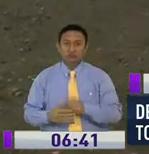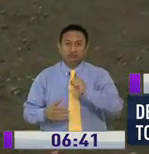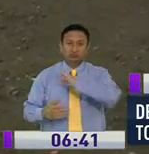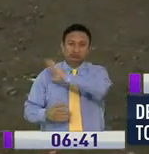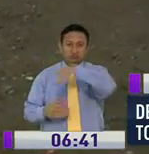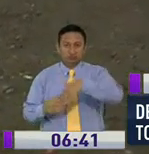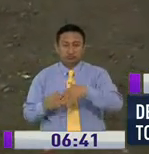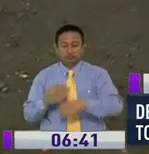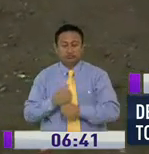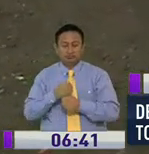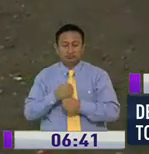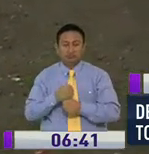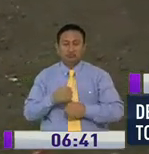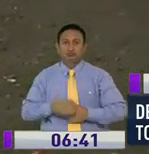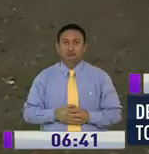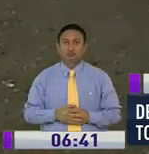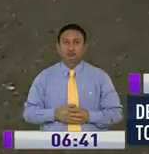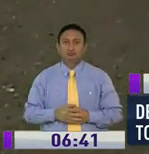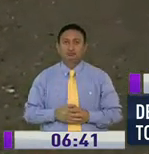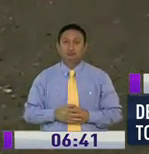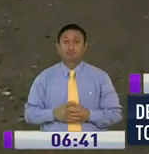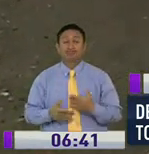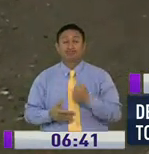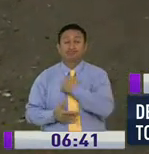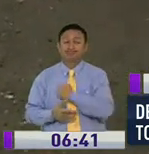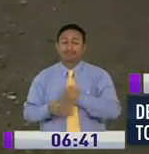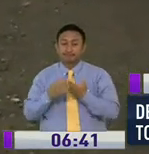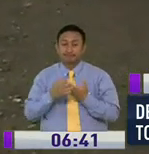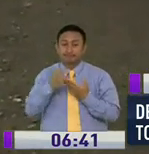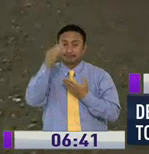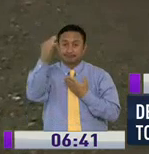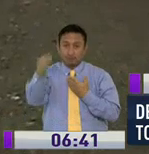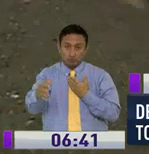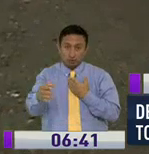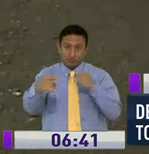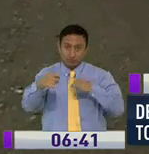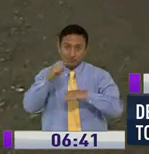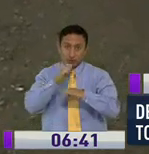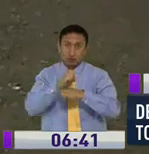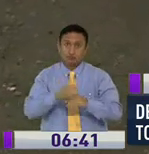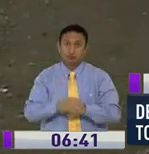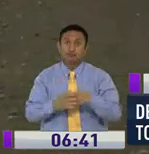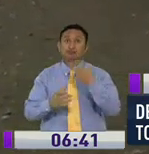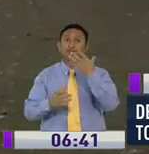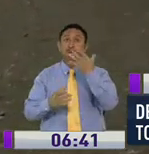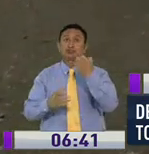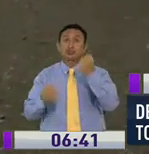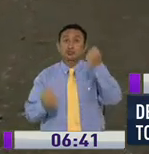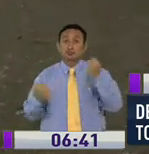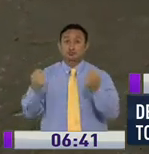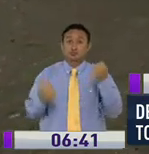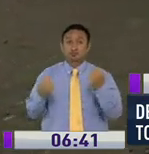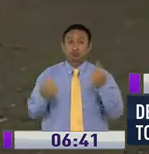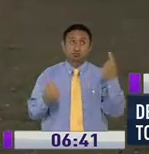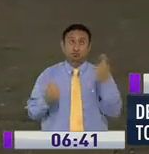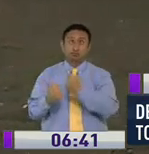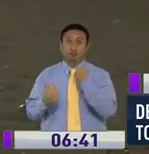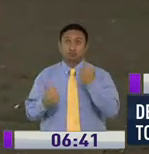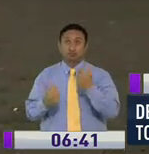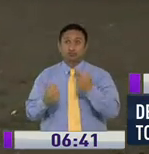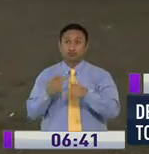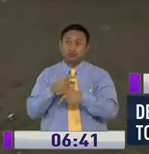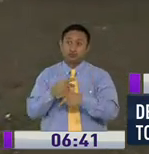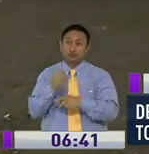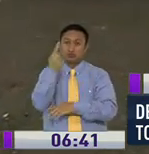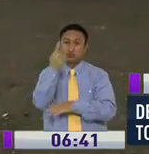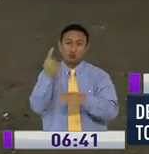vamos a estar seguros y evitar esta propagación lamentable del COVID-19 en el país. Son 15 camiones que ustedes ven, el proceso tarda entre una